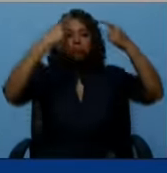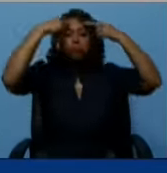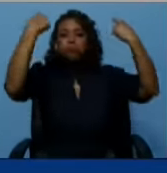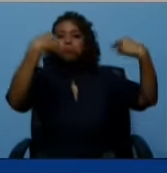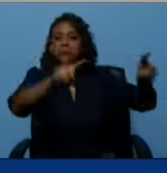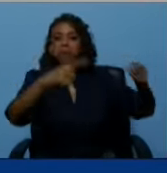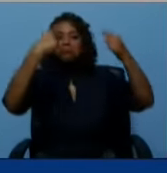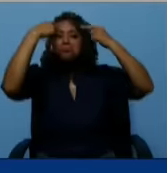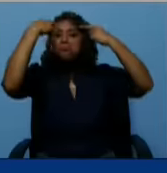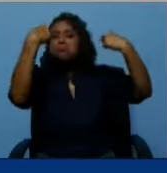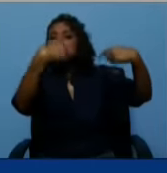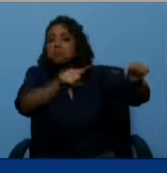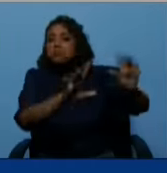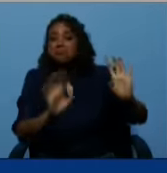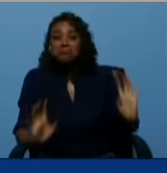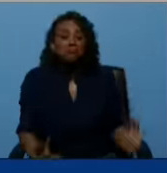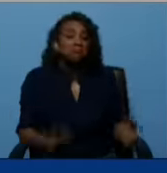sola.